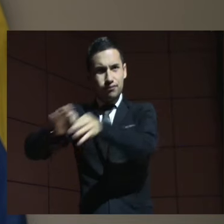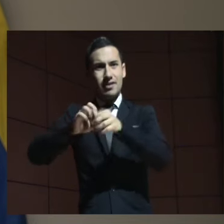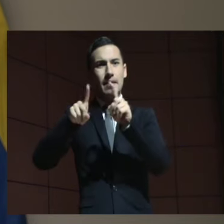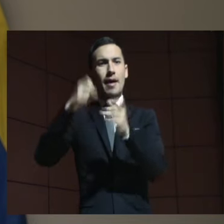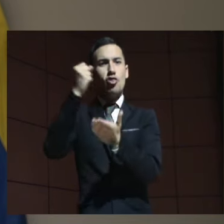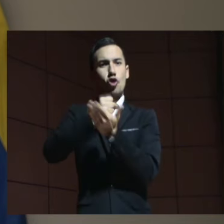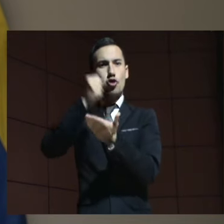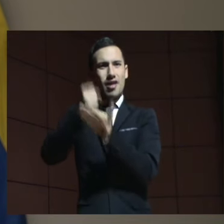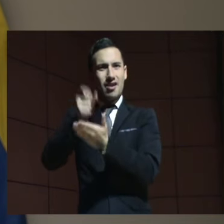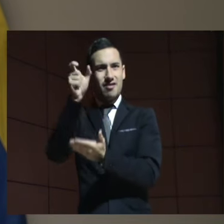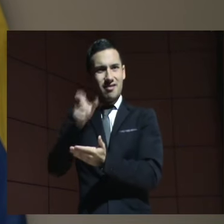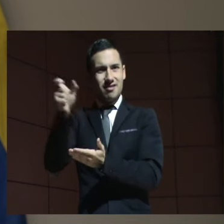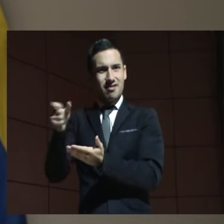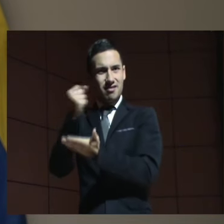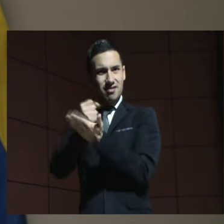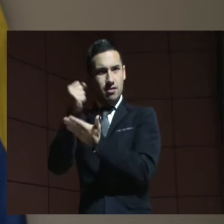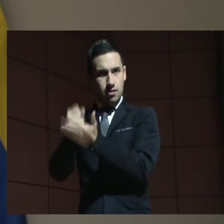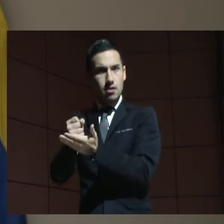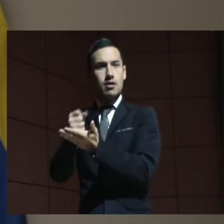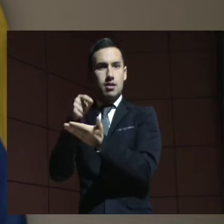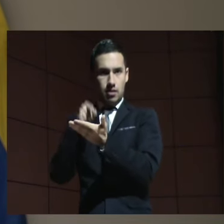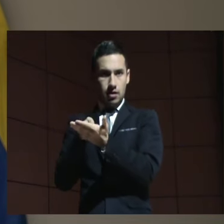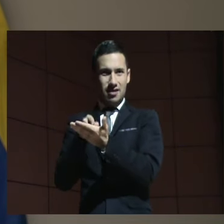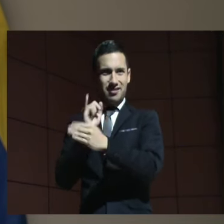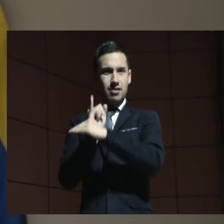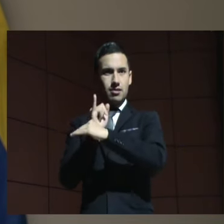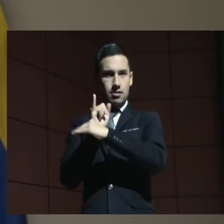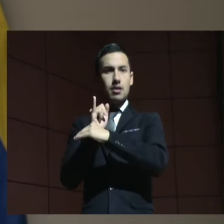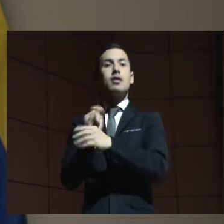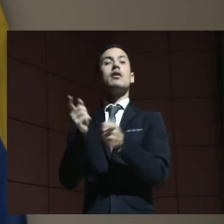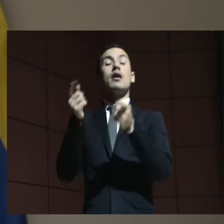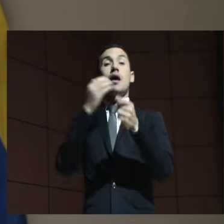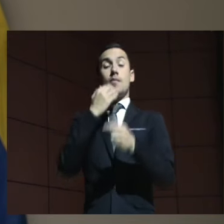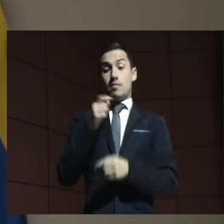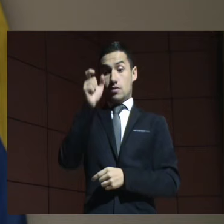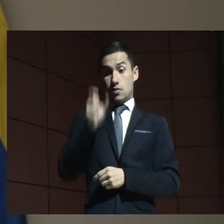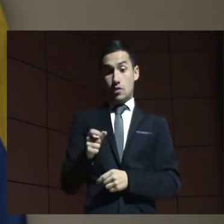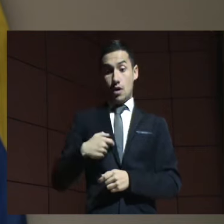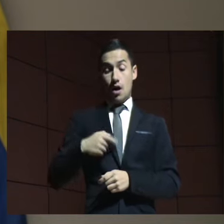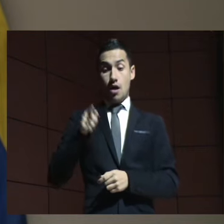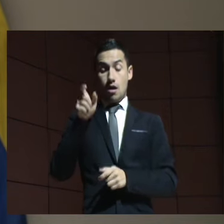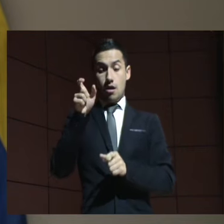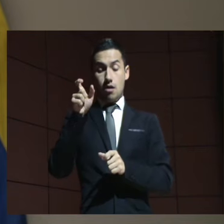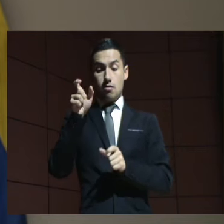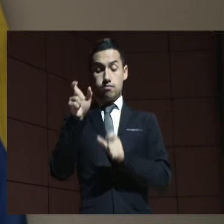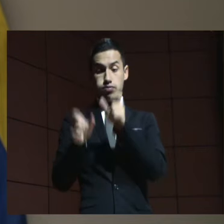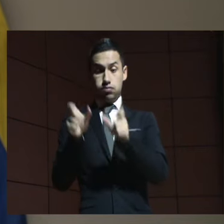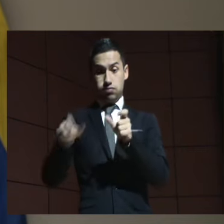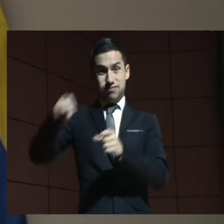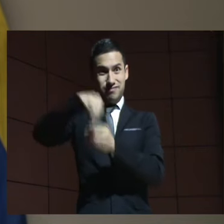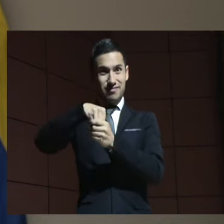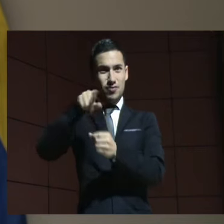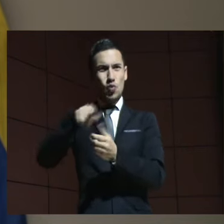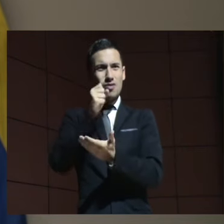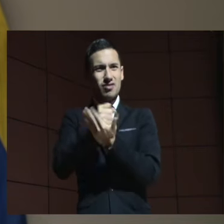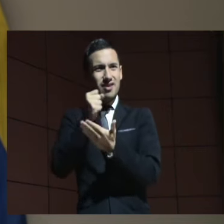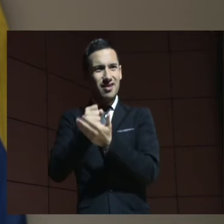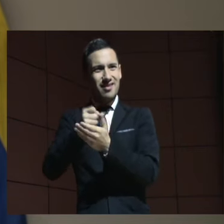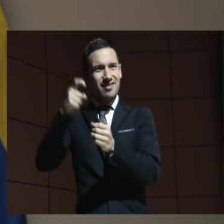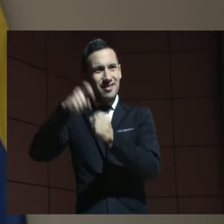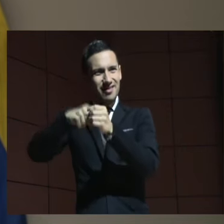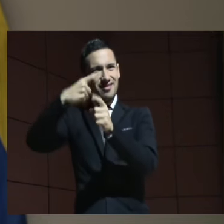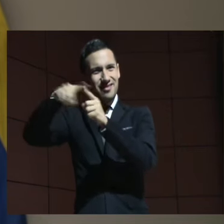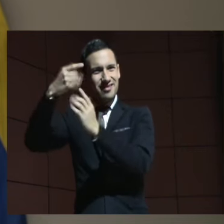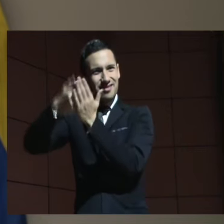Colombiano. Actualmente, un notario experto, por supuesto, en derecho notarial y la Universidad de